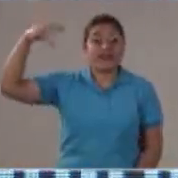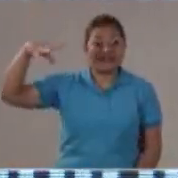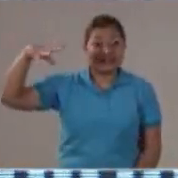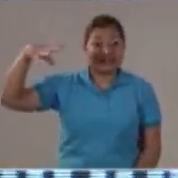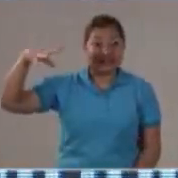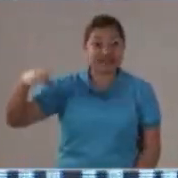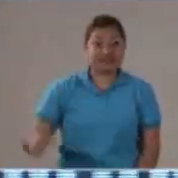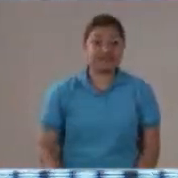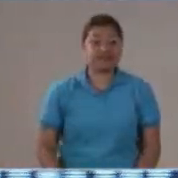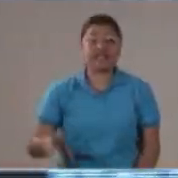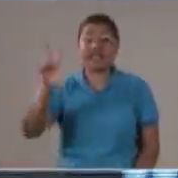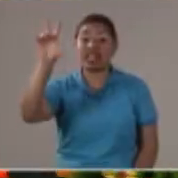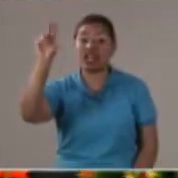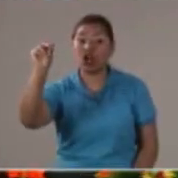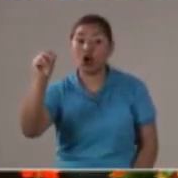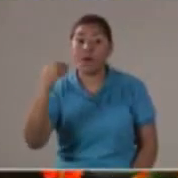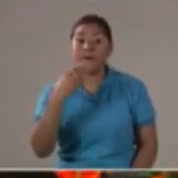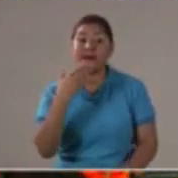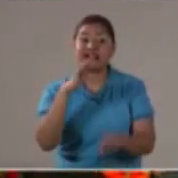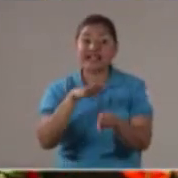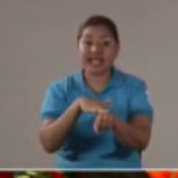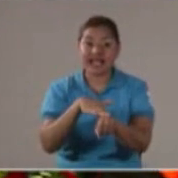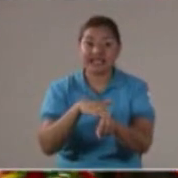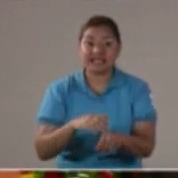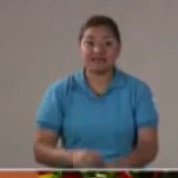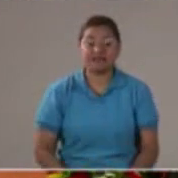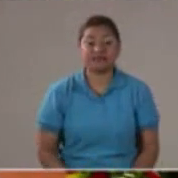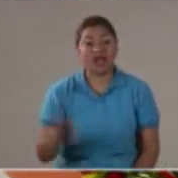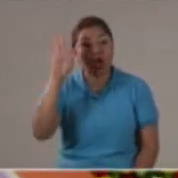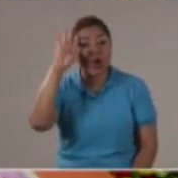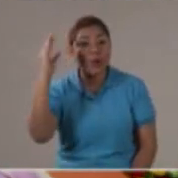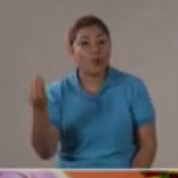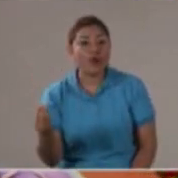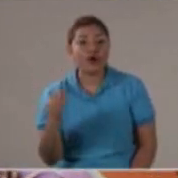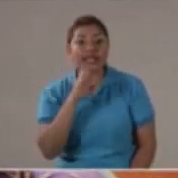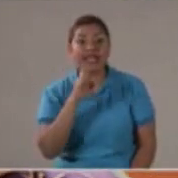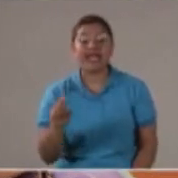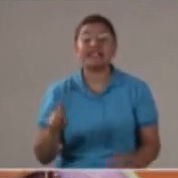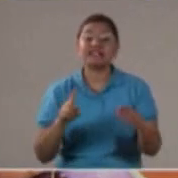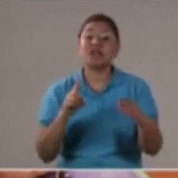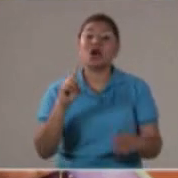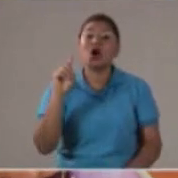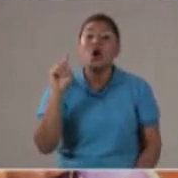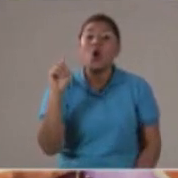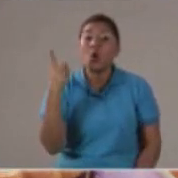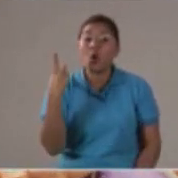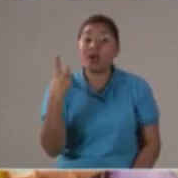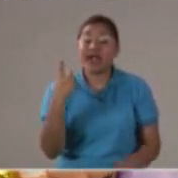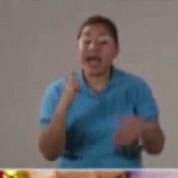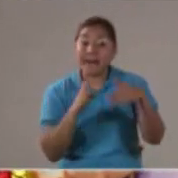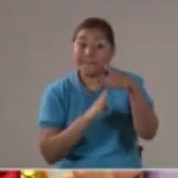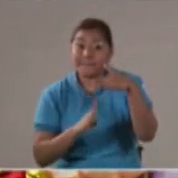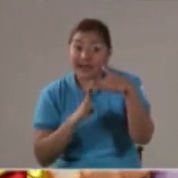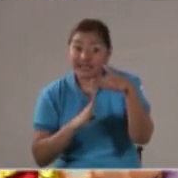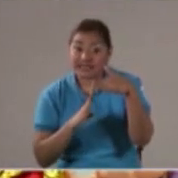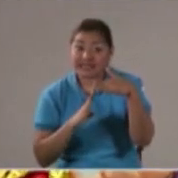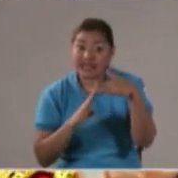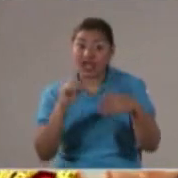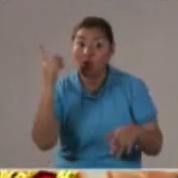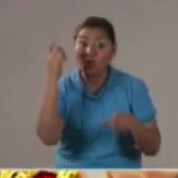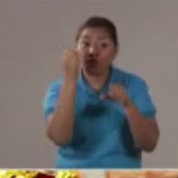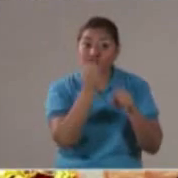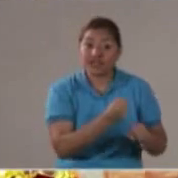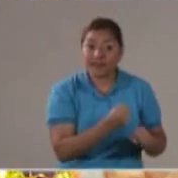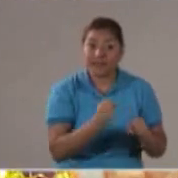bendecid y no maldigáis. Porque es un principio, es como una